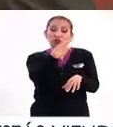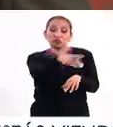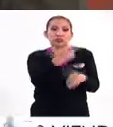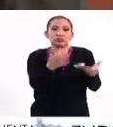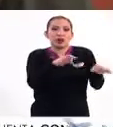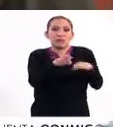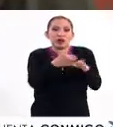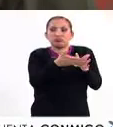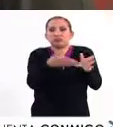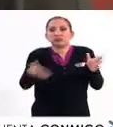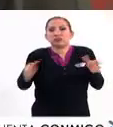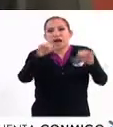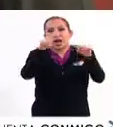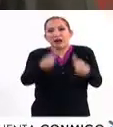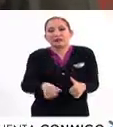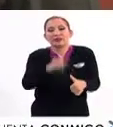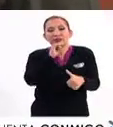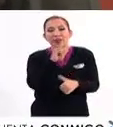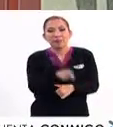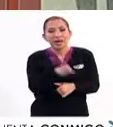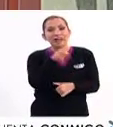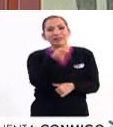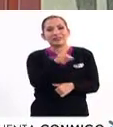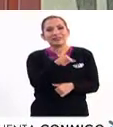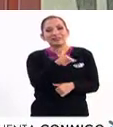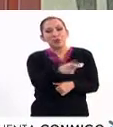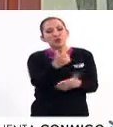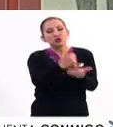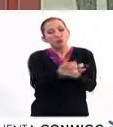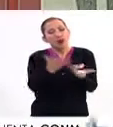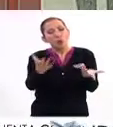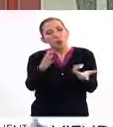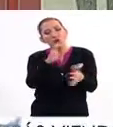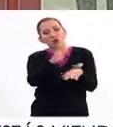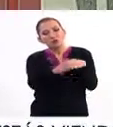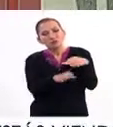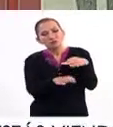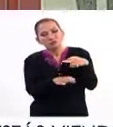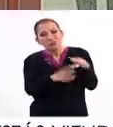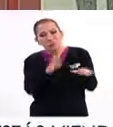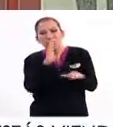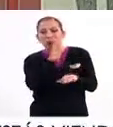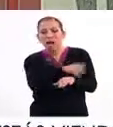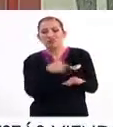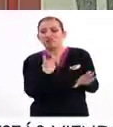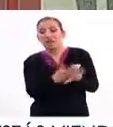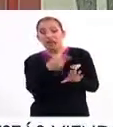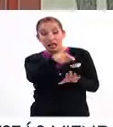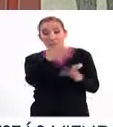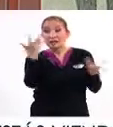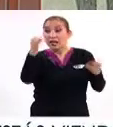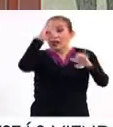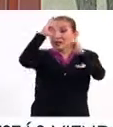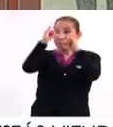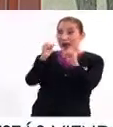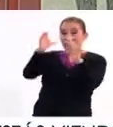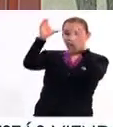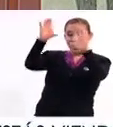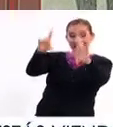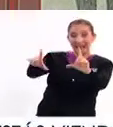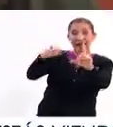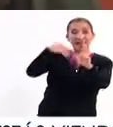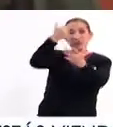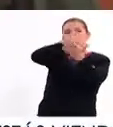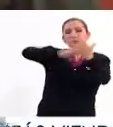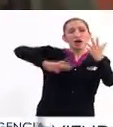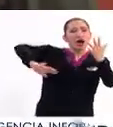pesar de que él hizo esta imagen de la ciudad, lo fue orillando a la periferia. De esos años, ¿eh? Sí, cronista gráfico el mejor, y además,